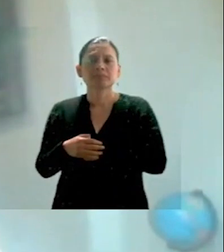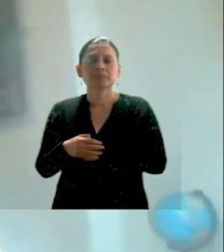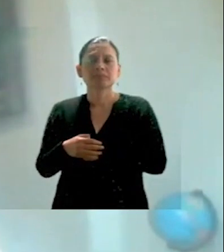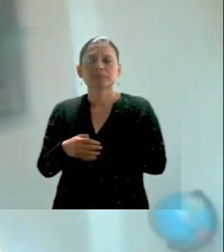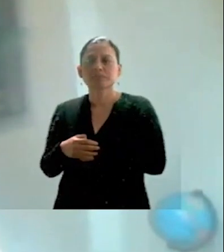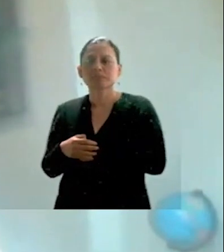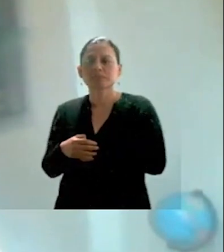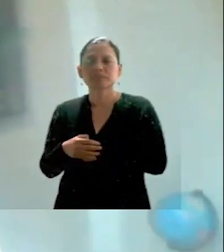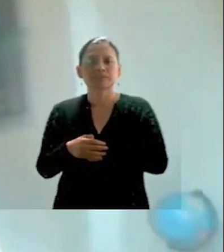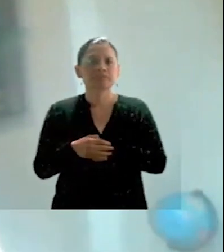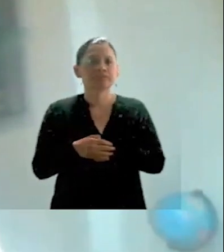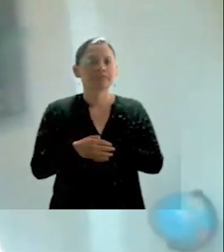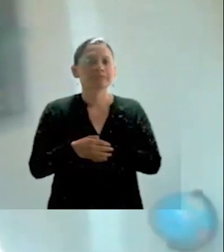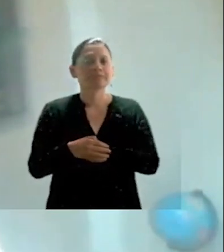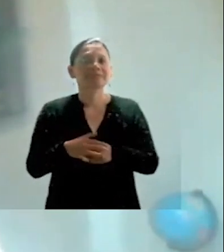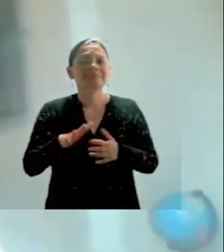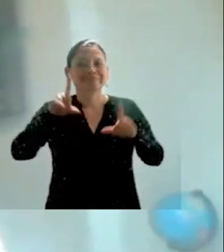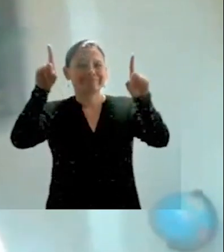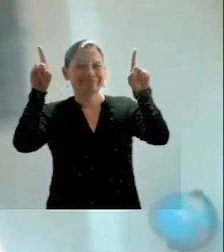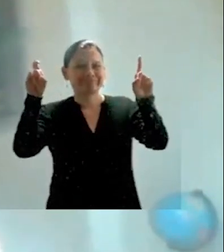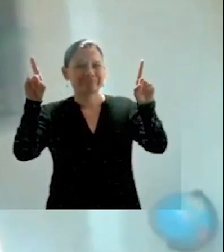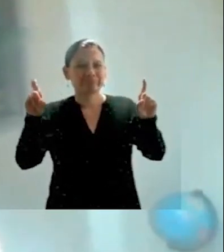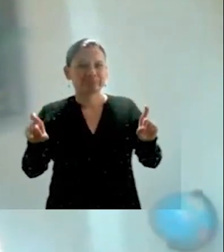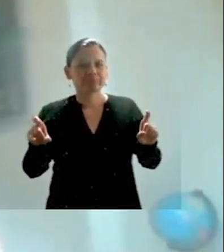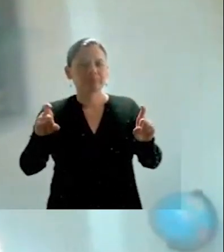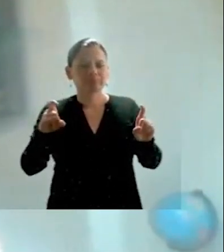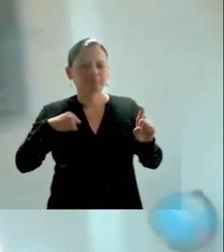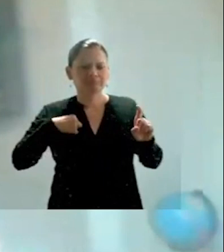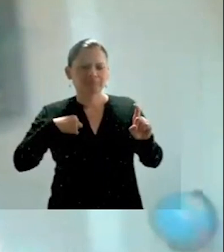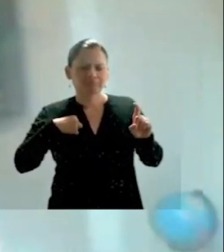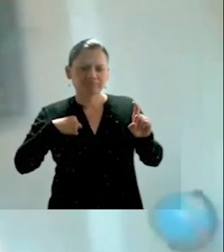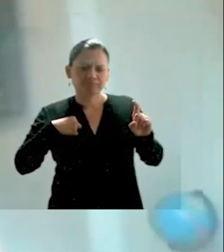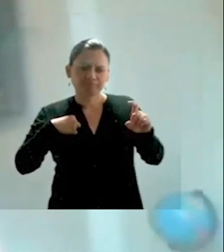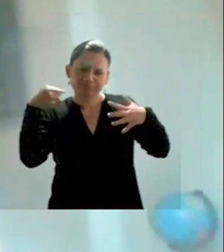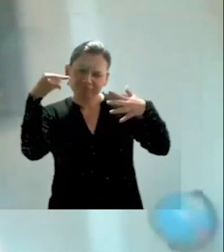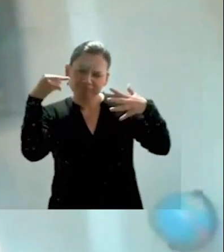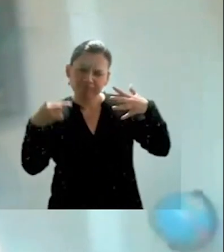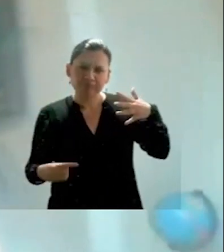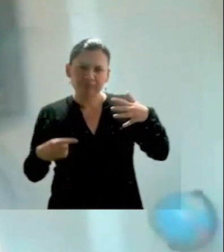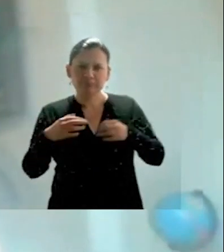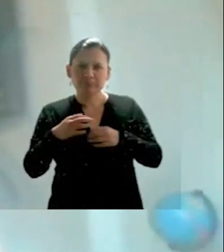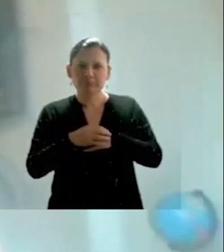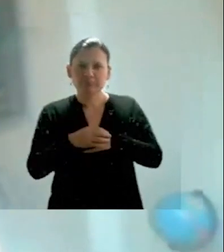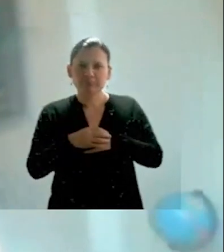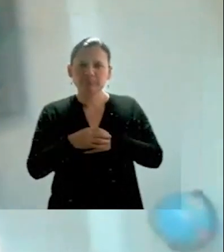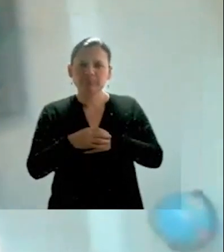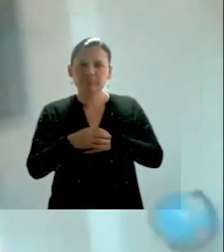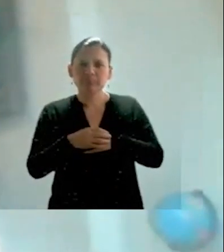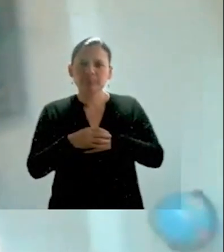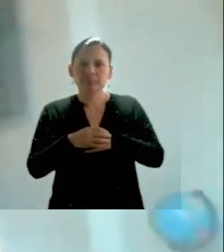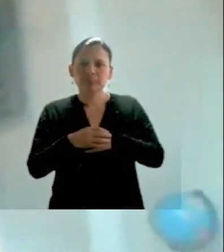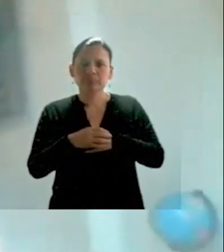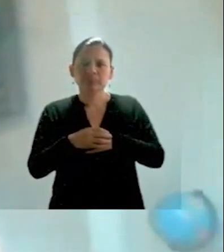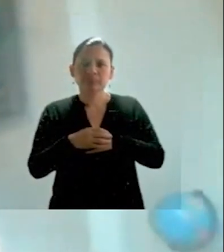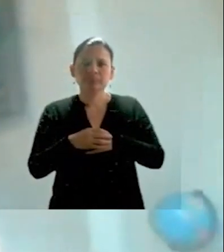que en esos temas, pues hay, y en muchos otros, por supuesto, hay alguna tela que